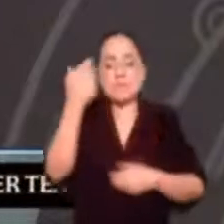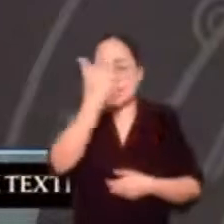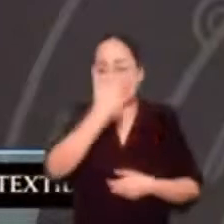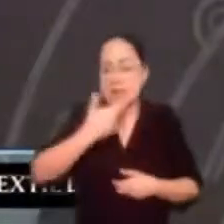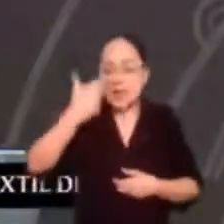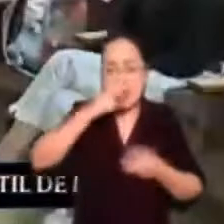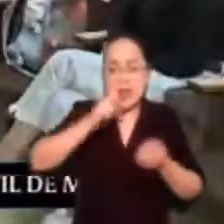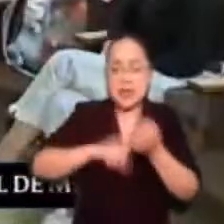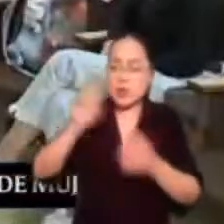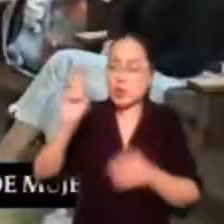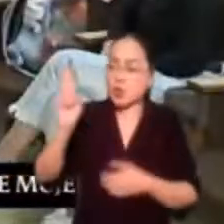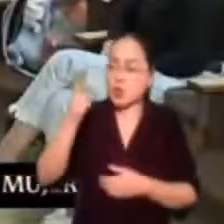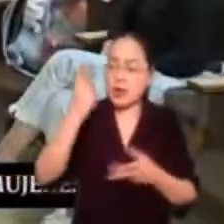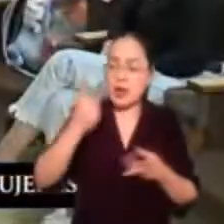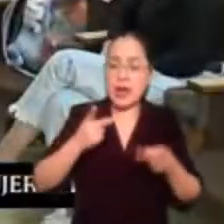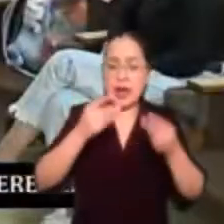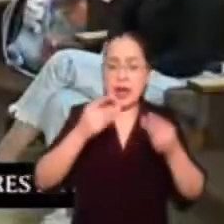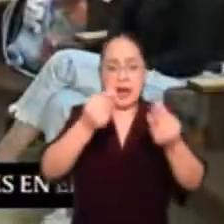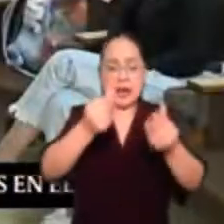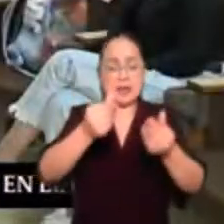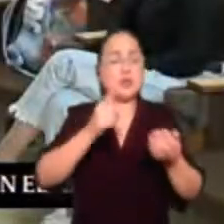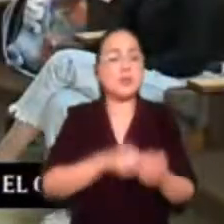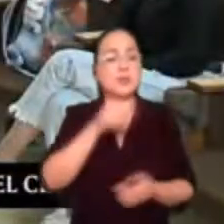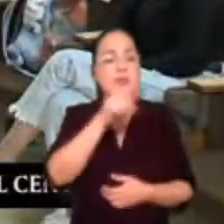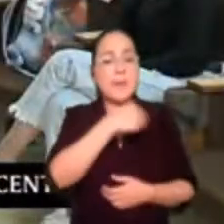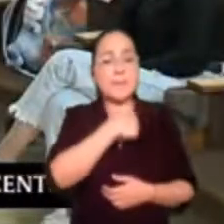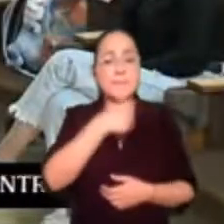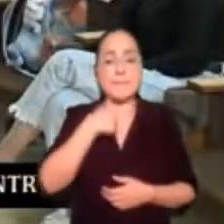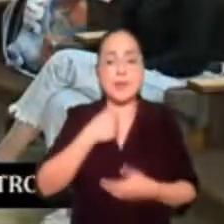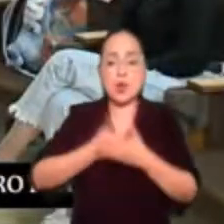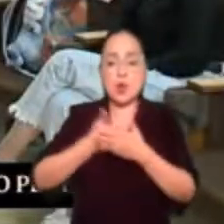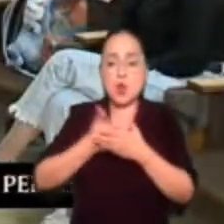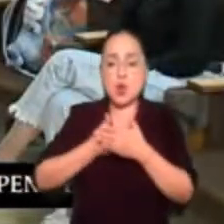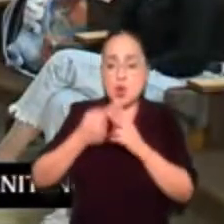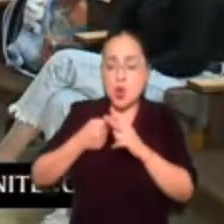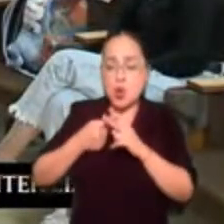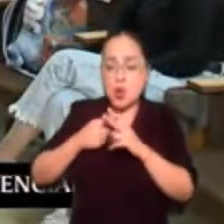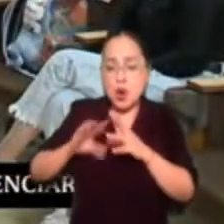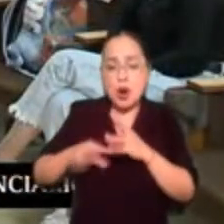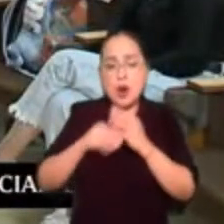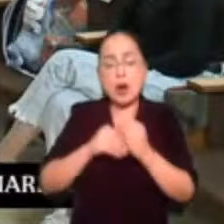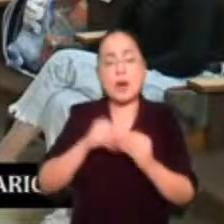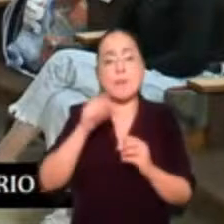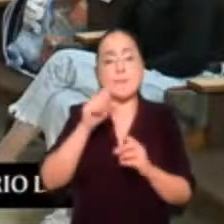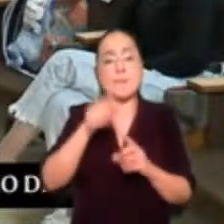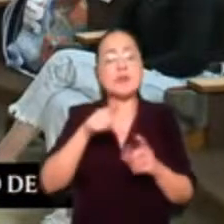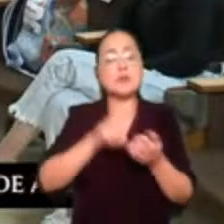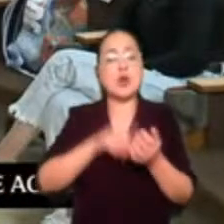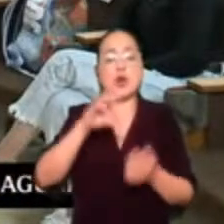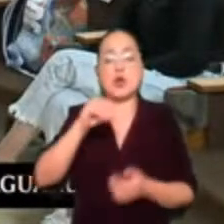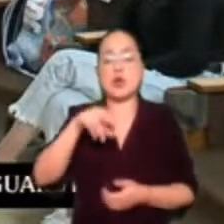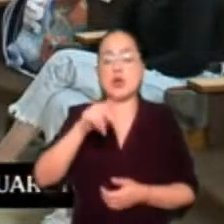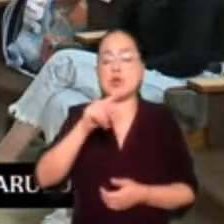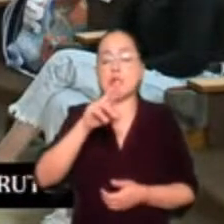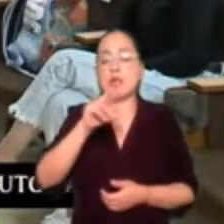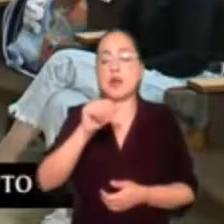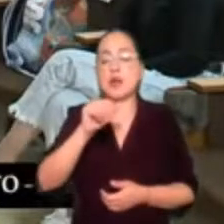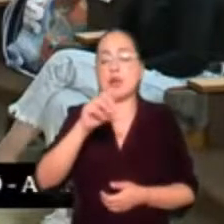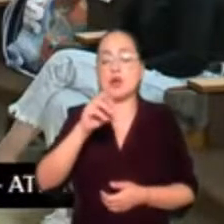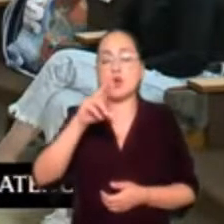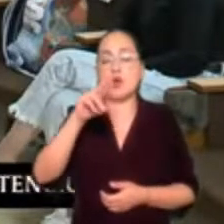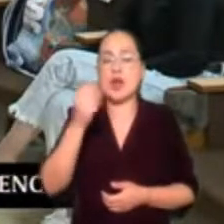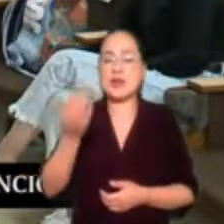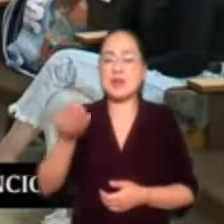participaba como miembro de la Contraloría, en aquel entonces la Contralora, a ver cuántos años te acuerdas tú, quién era la Contralora del